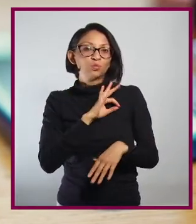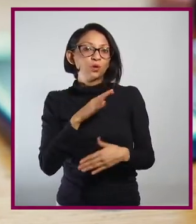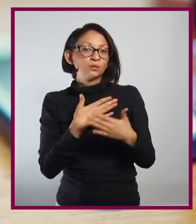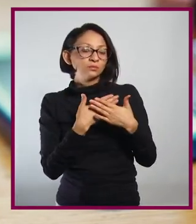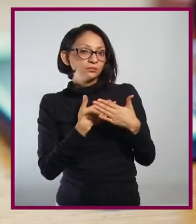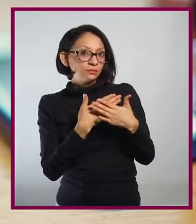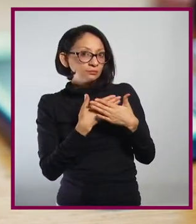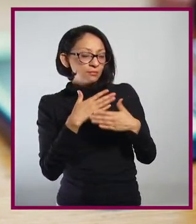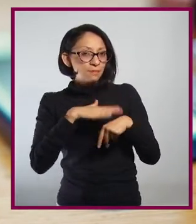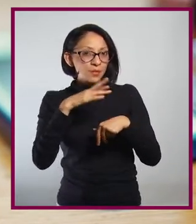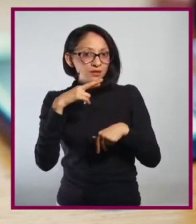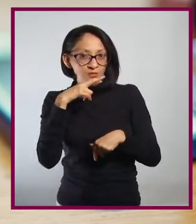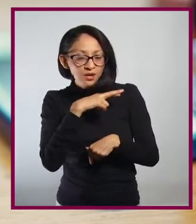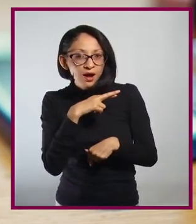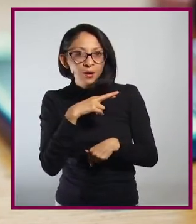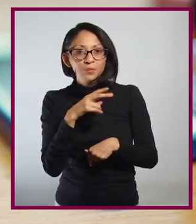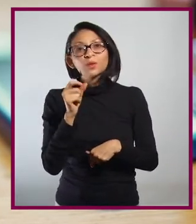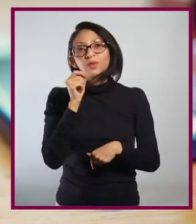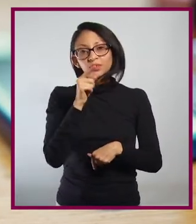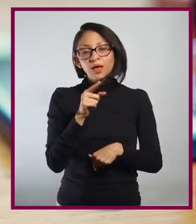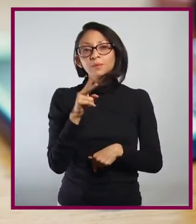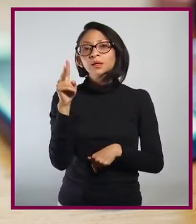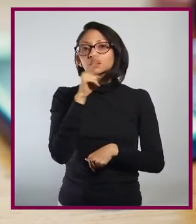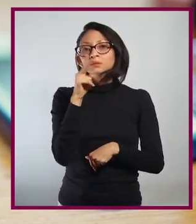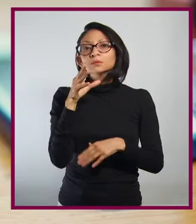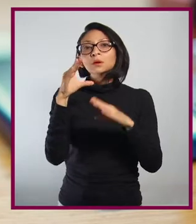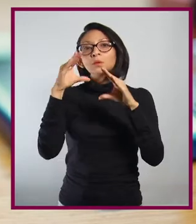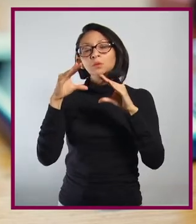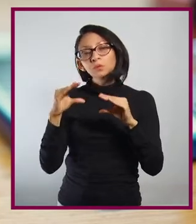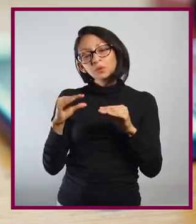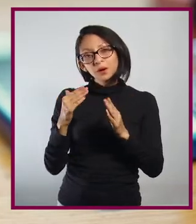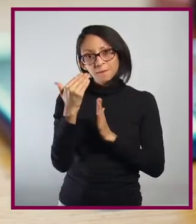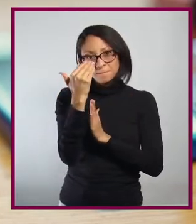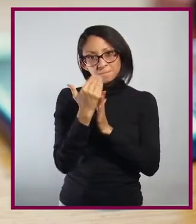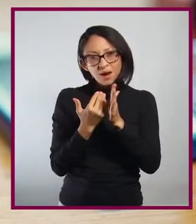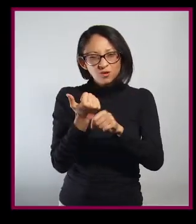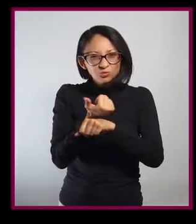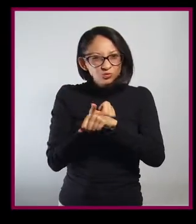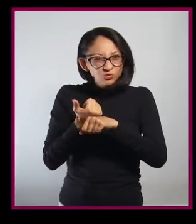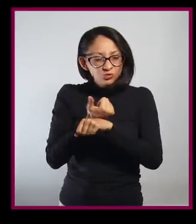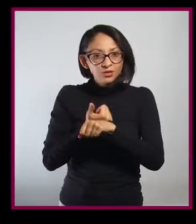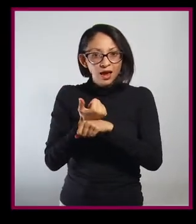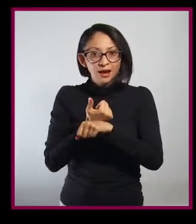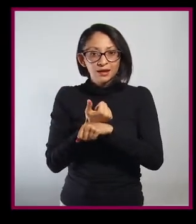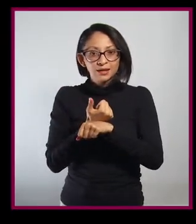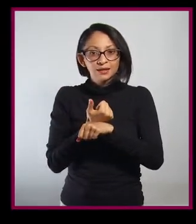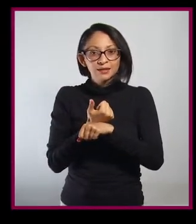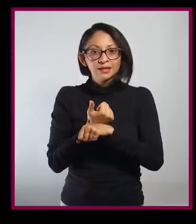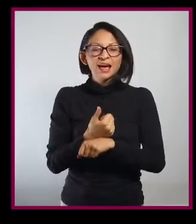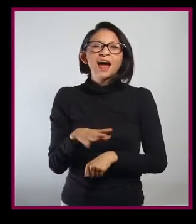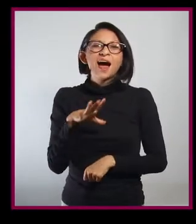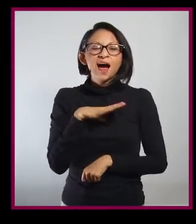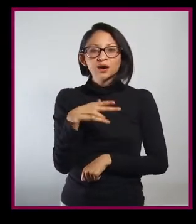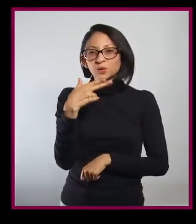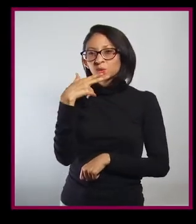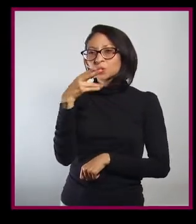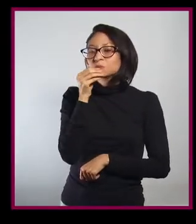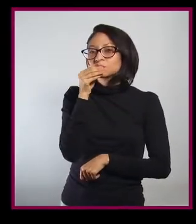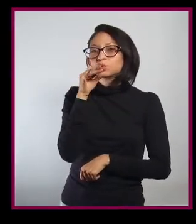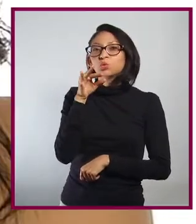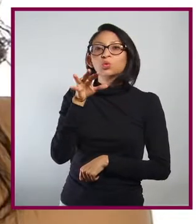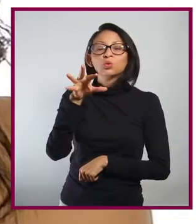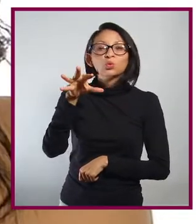frecuencia cardíaca y disminuye tu nivel de oxígeno en la sangre. libera tal cantidad de